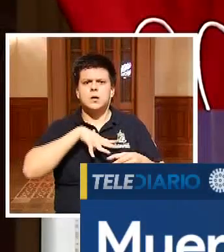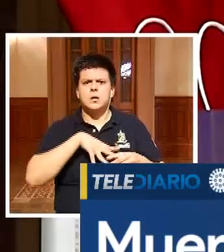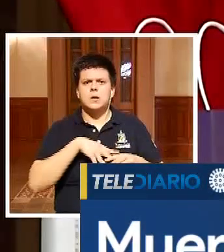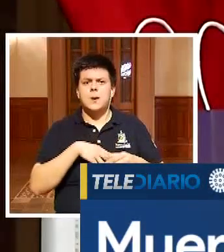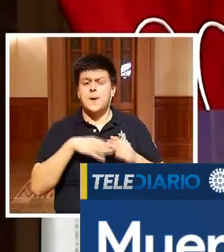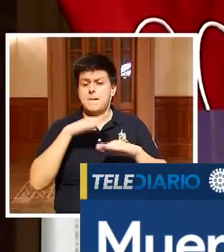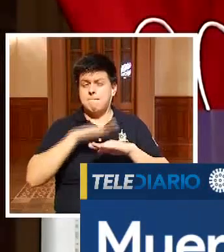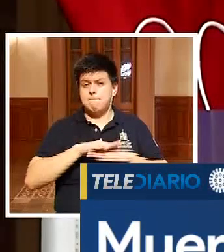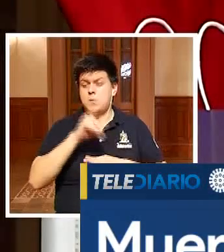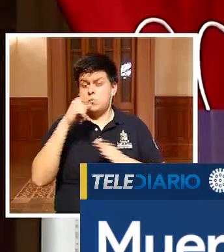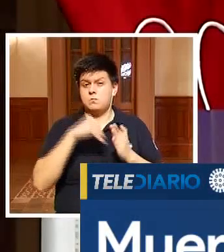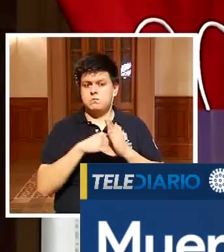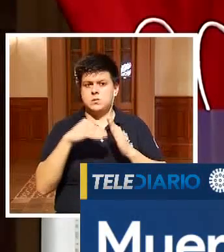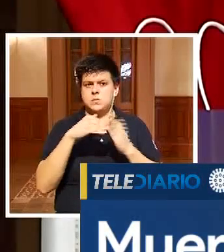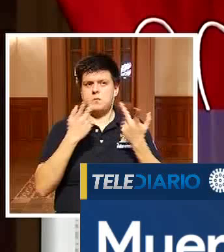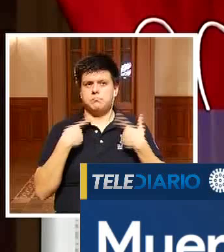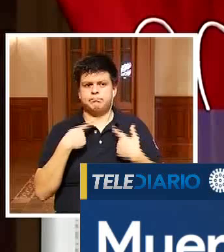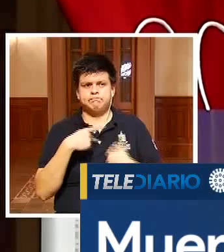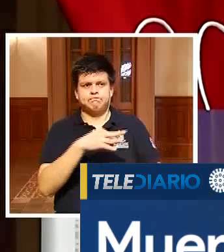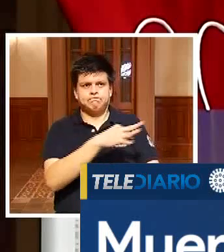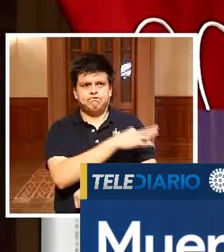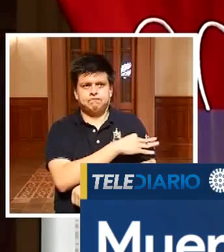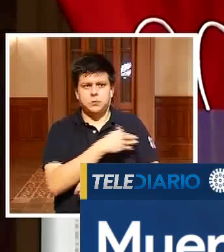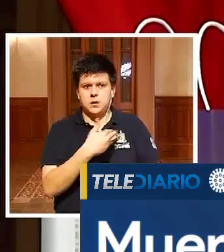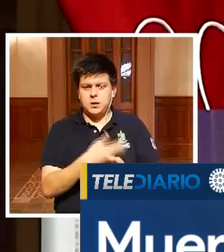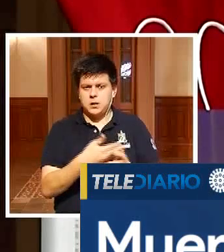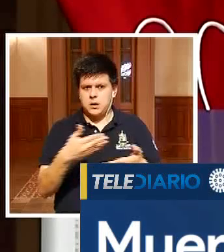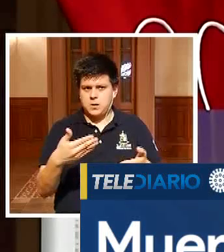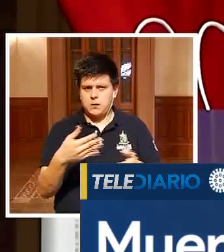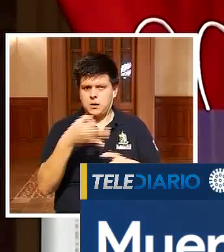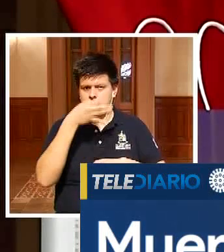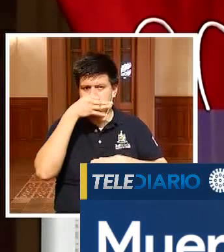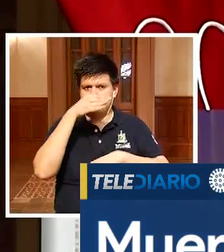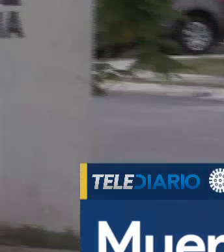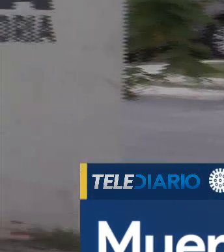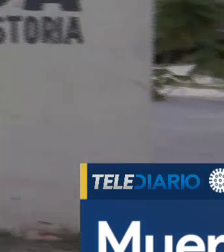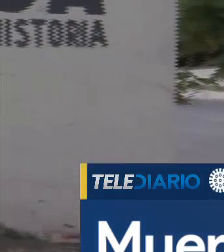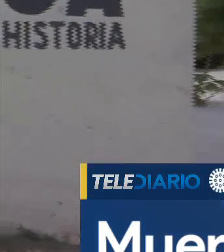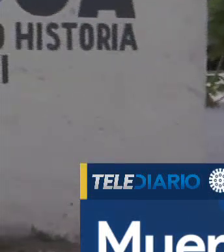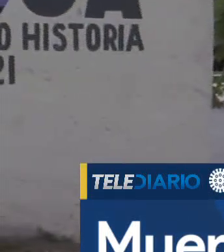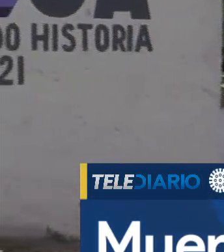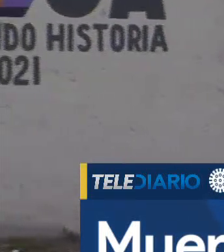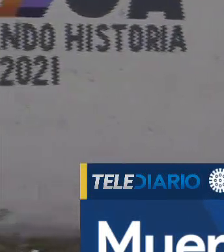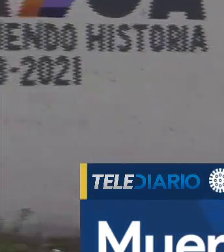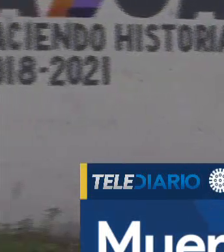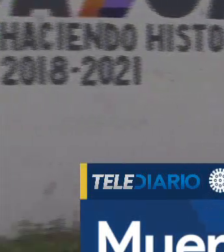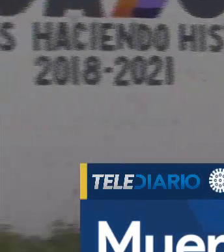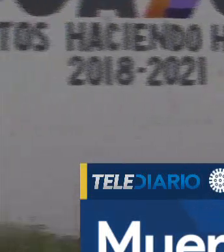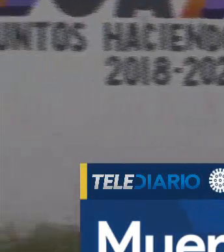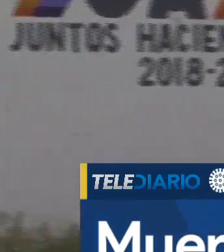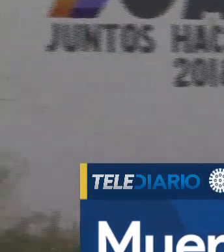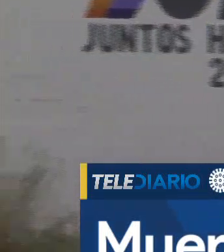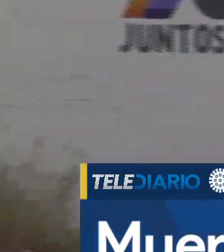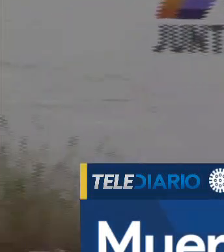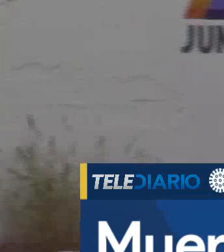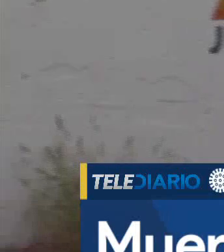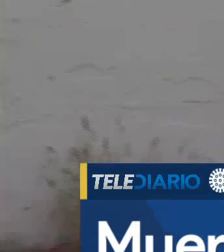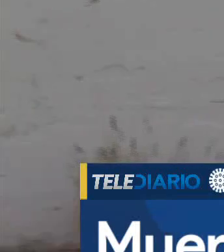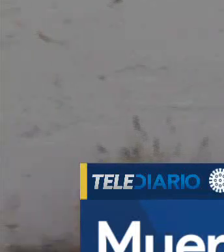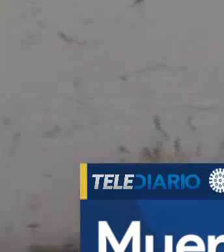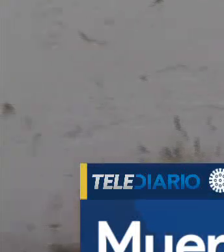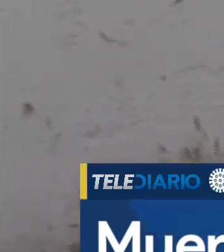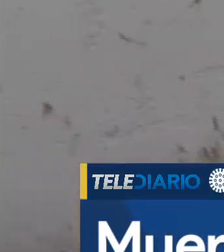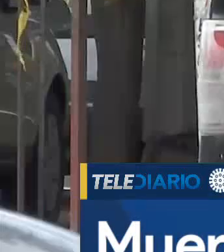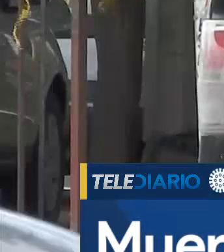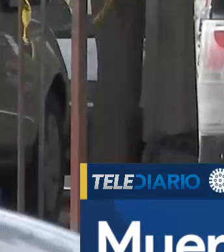el secretario de Salud informó que se trata de un elemento de la policía del municipio de Soasoa. Hasta el momento, en lo que va de la pandemia en el estado,